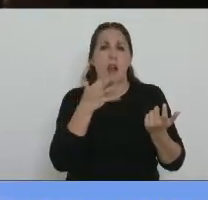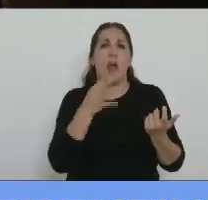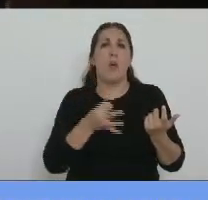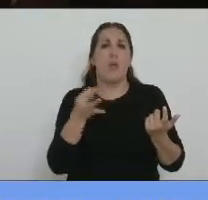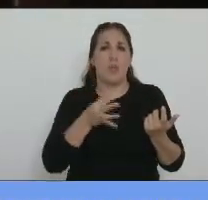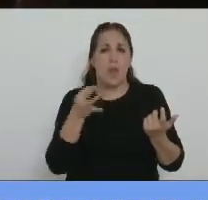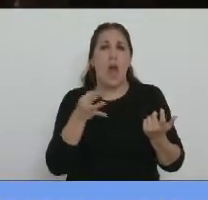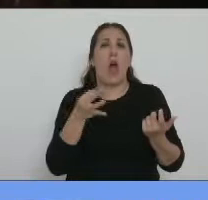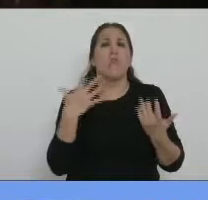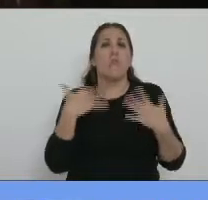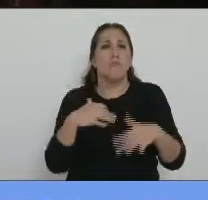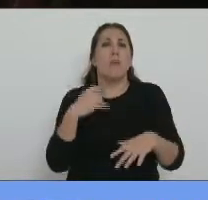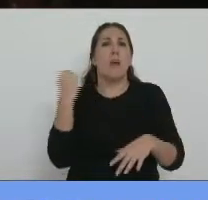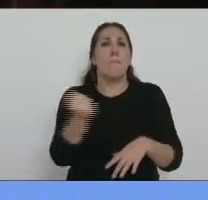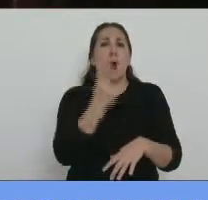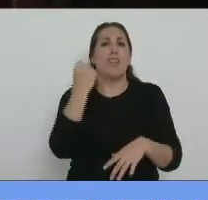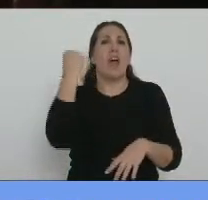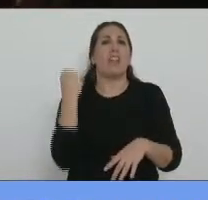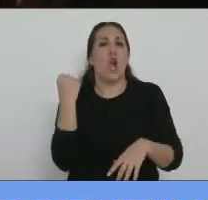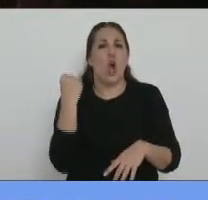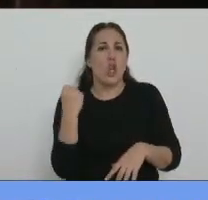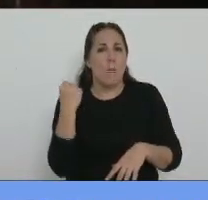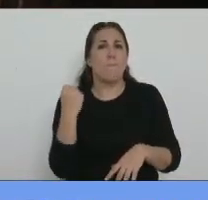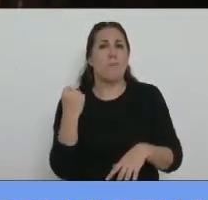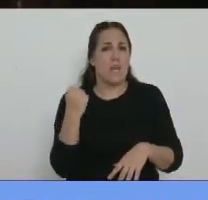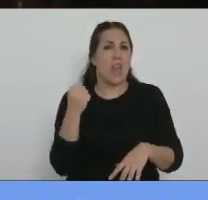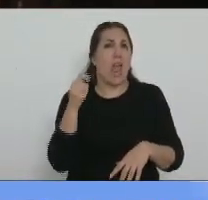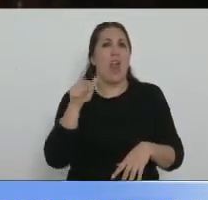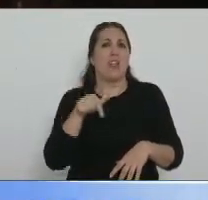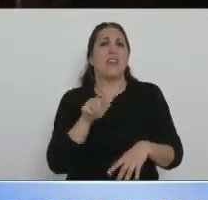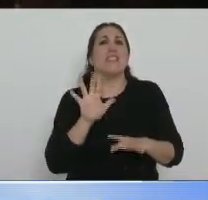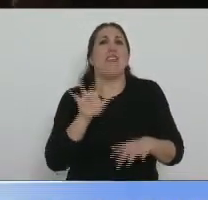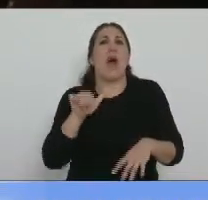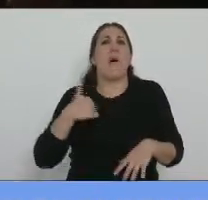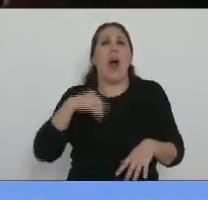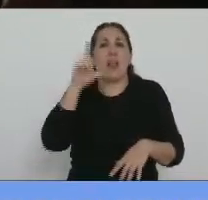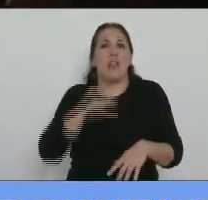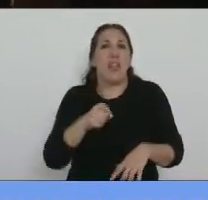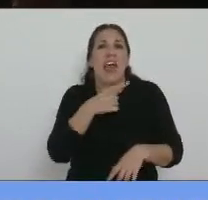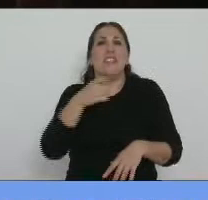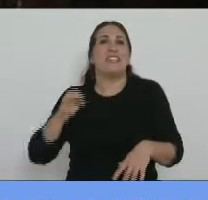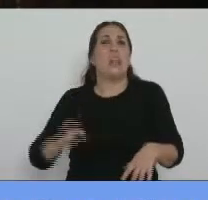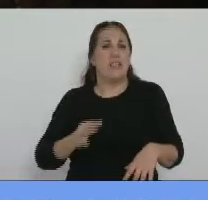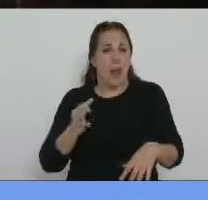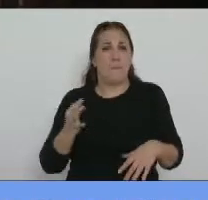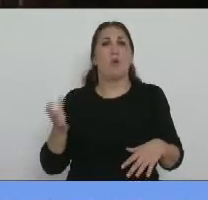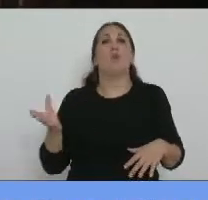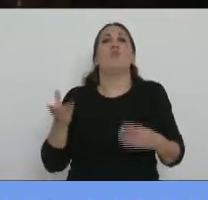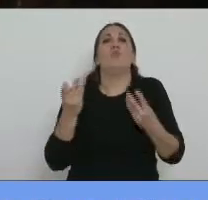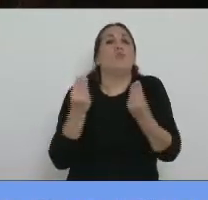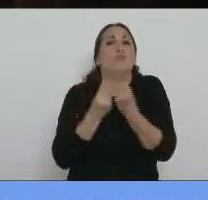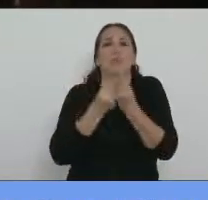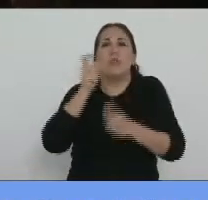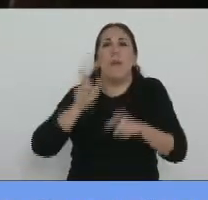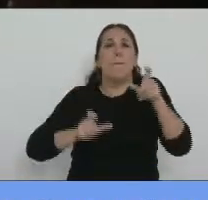económicamente muy importante en el centenario de nuestra patria y que el sueño de muchísimos norteños a lo